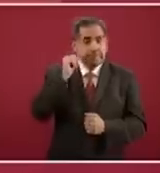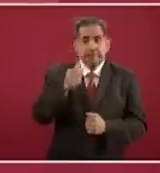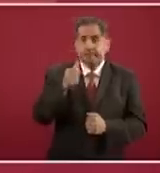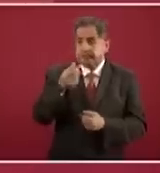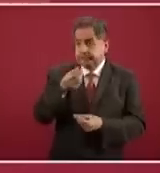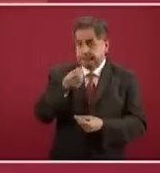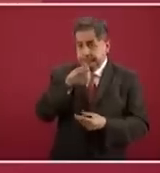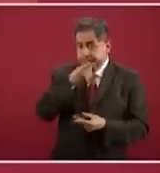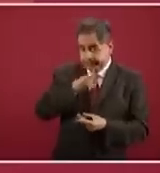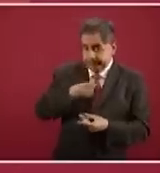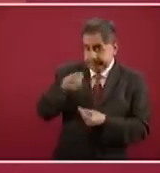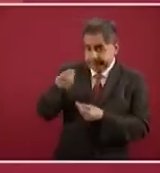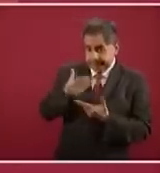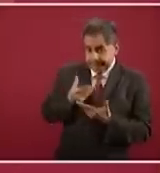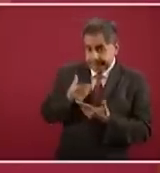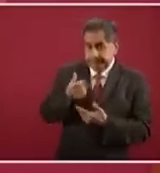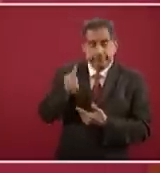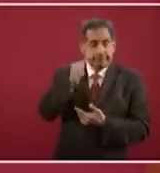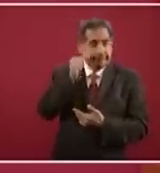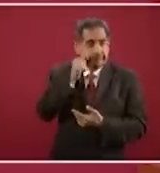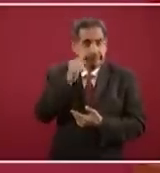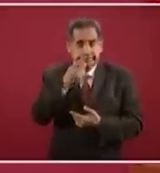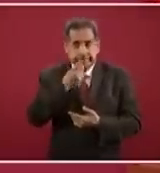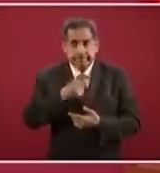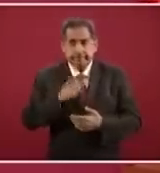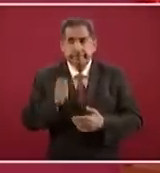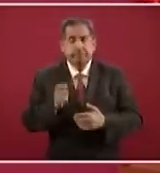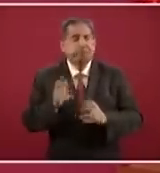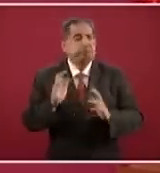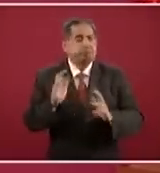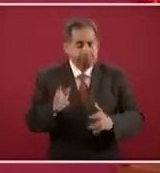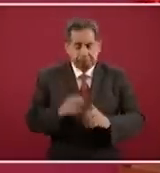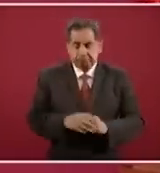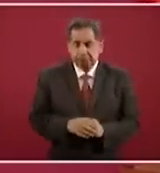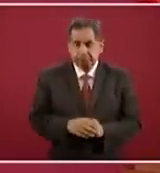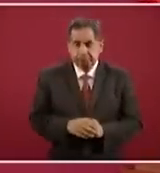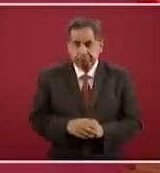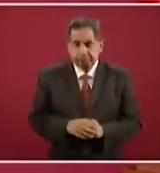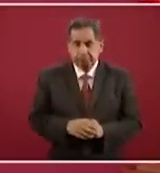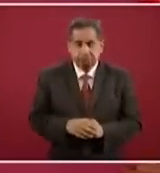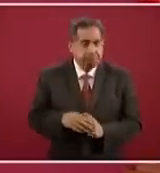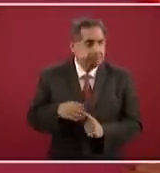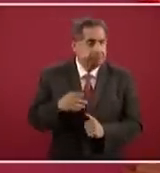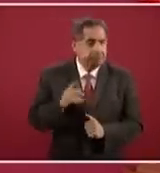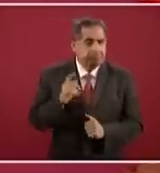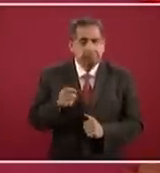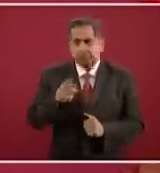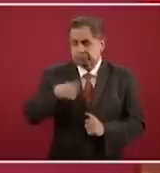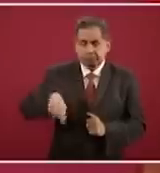informaron que habían decidido